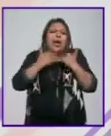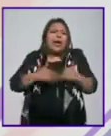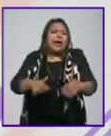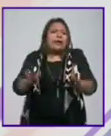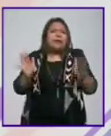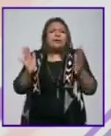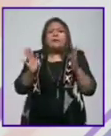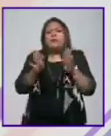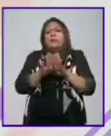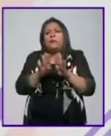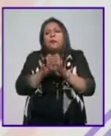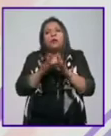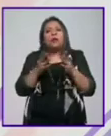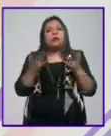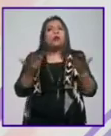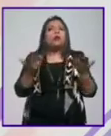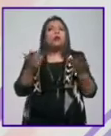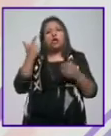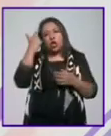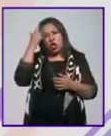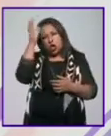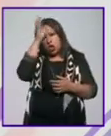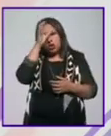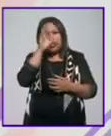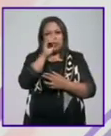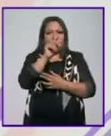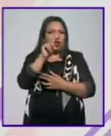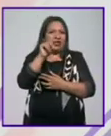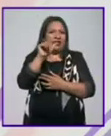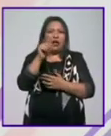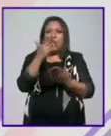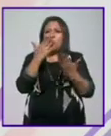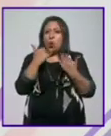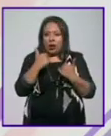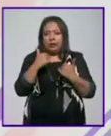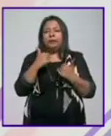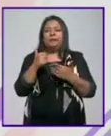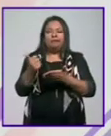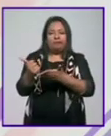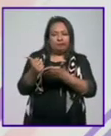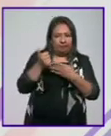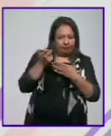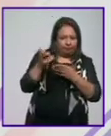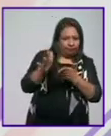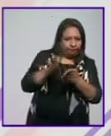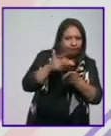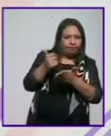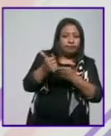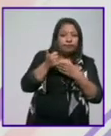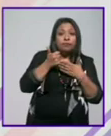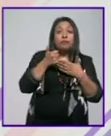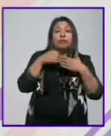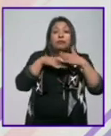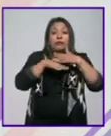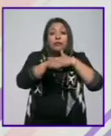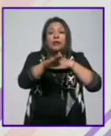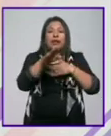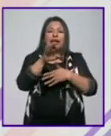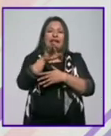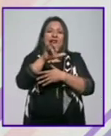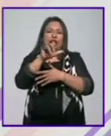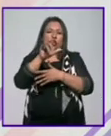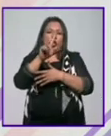inexistente en la conciencia occidental. Ayudado con esta herramienta, introducirse a la